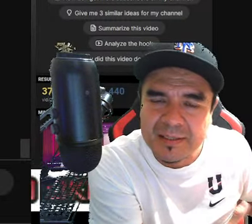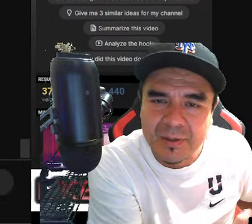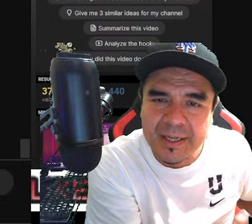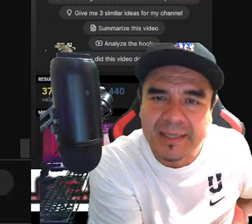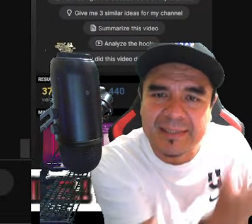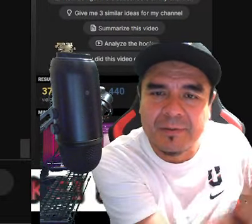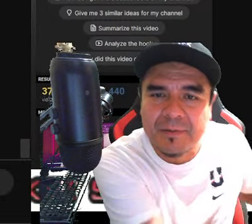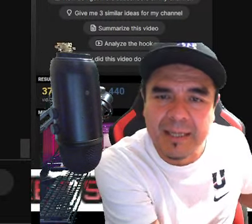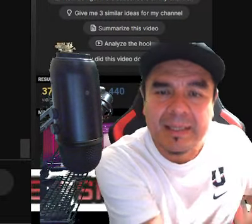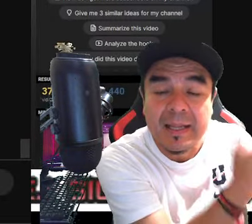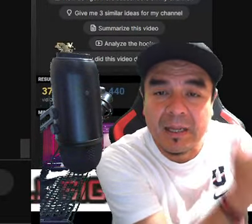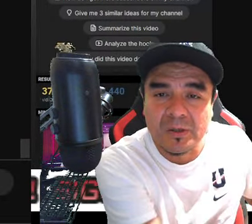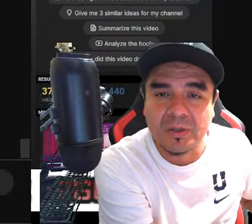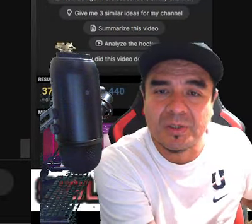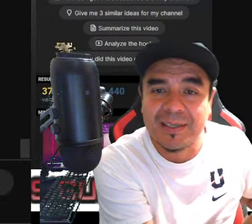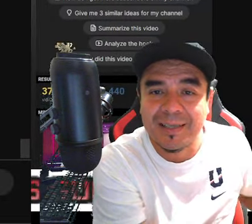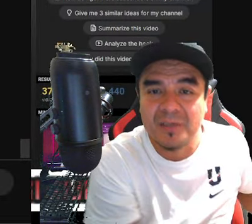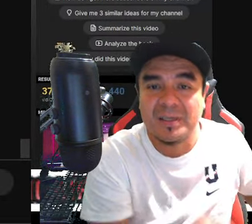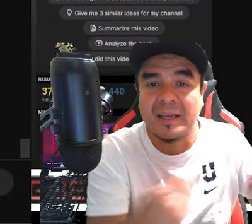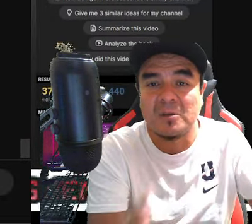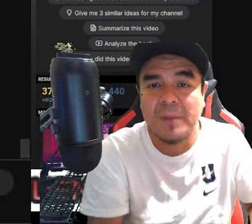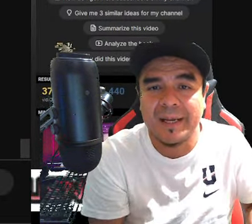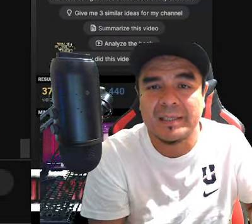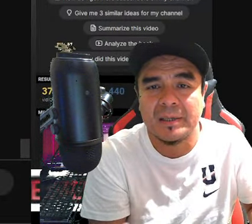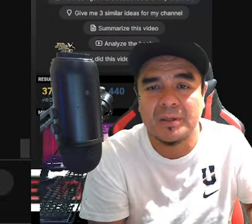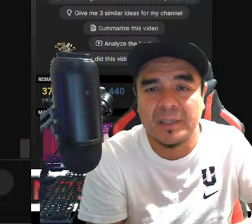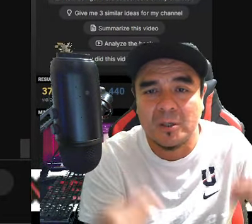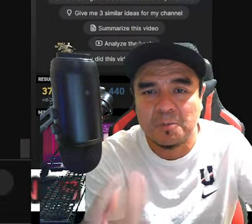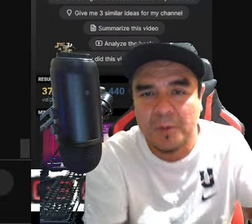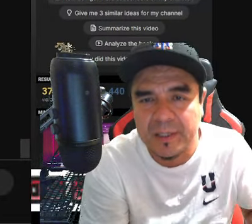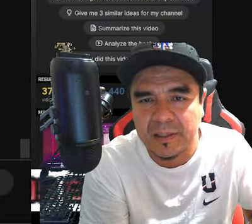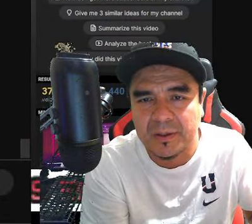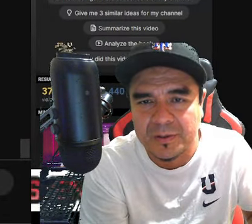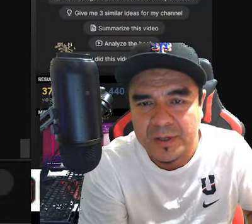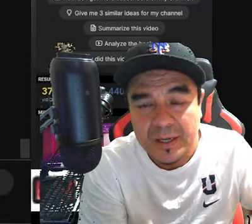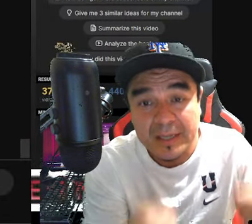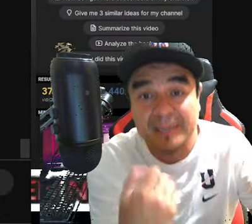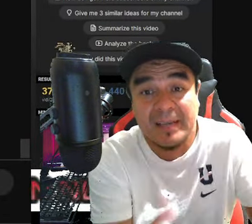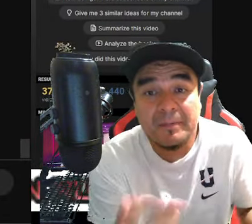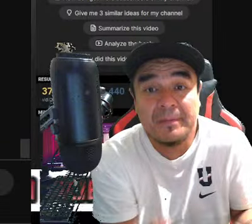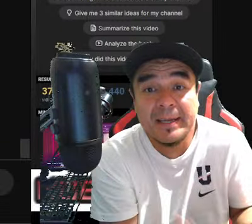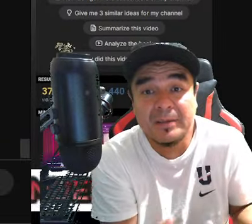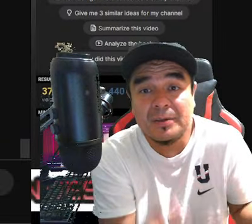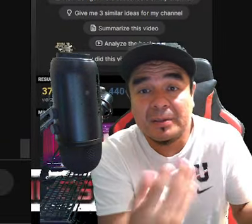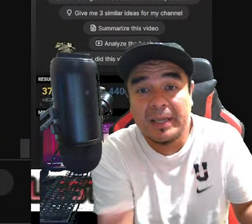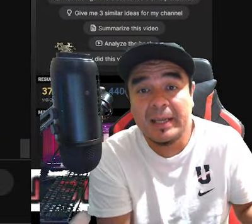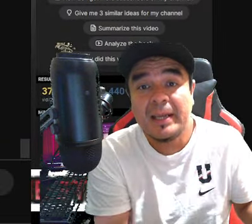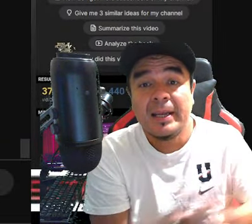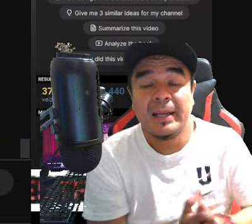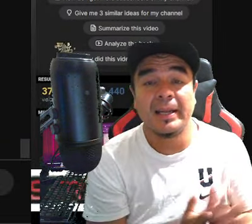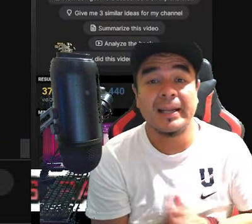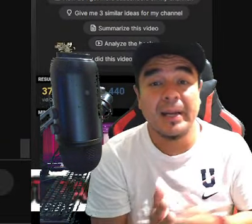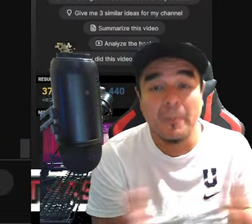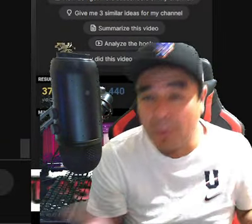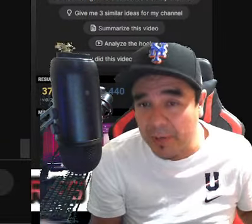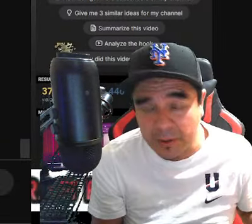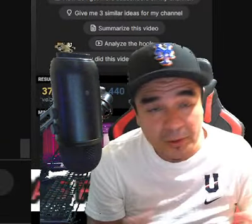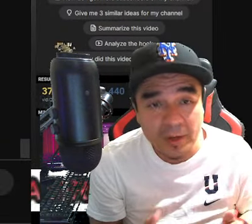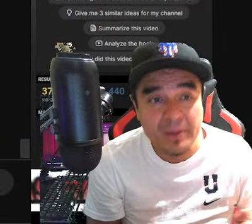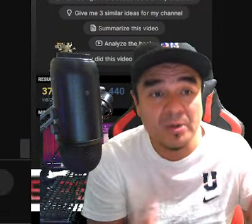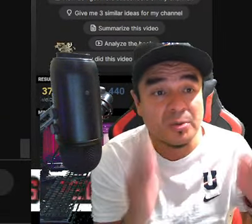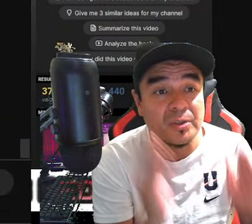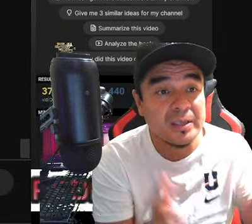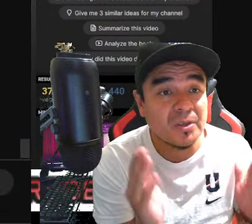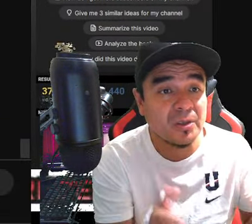misma historia que se vivían en los otros sexenios, de que nos pague chayote los políticos y estar viviendo de el erario público?